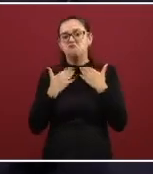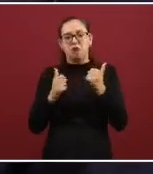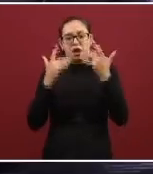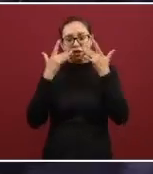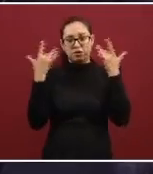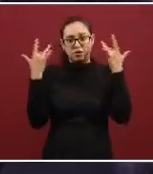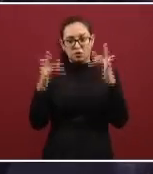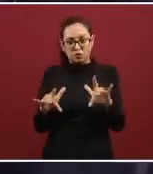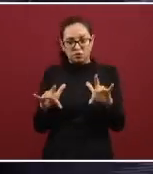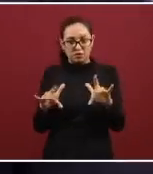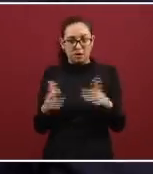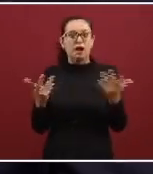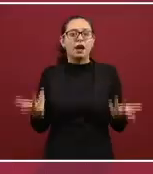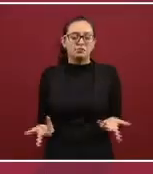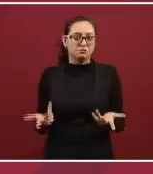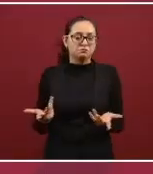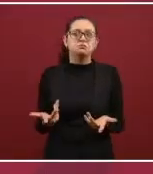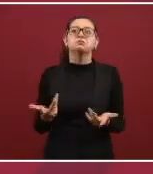entonces el Congreso